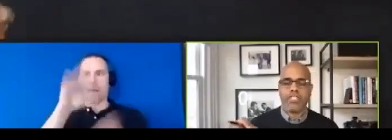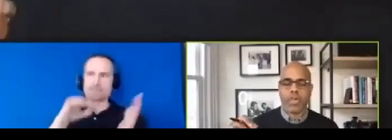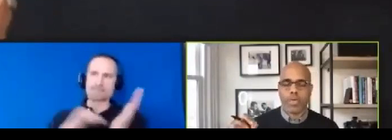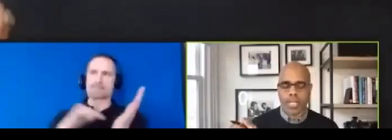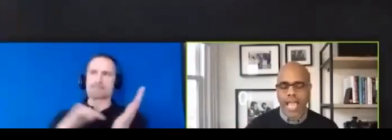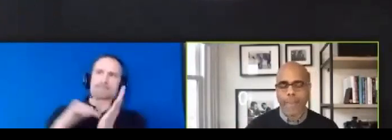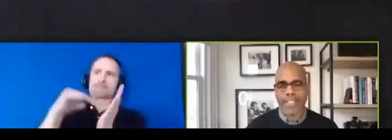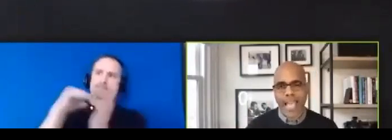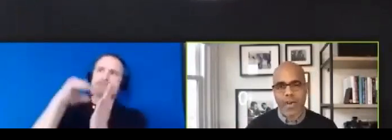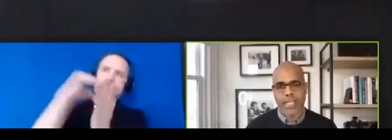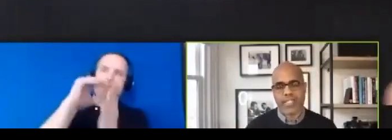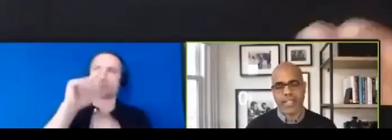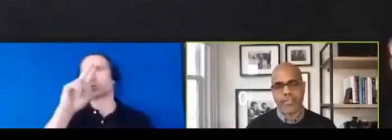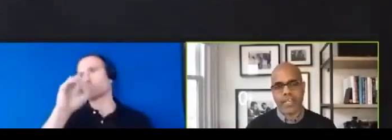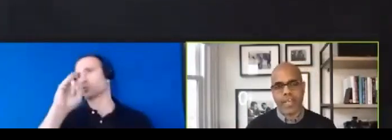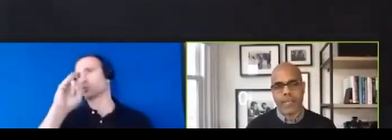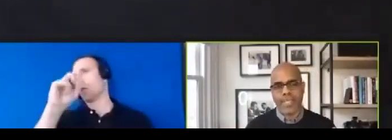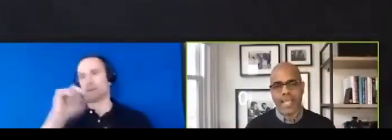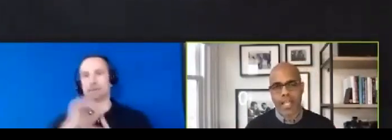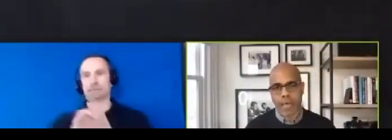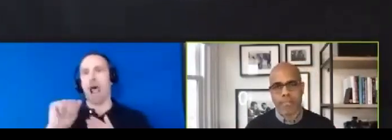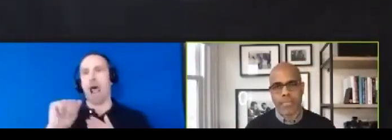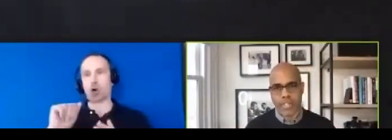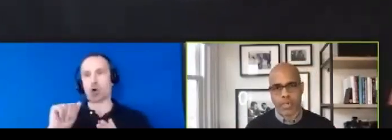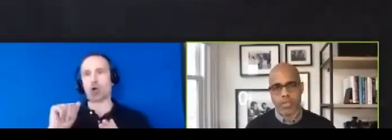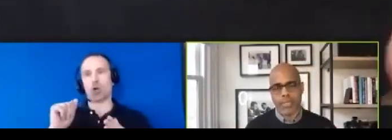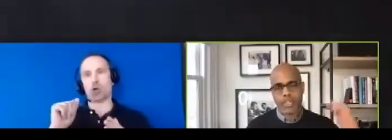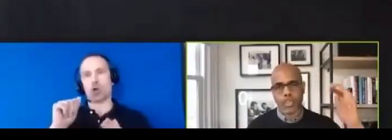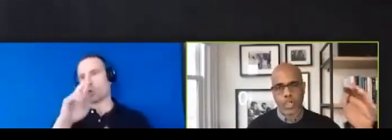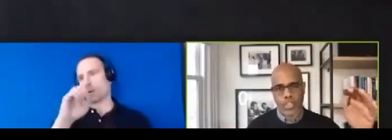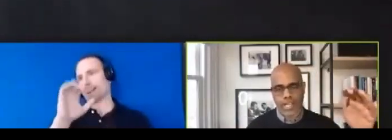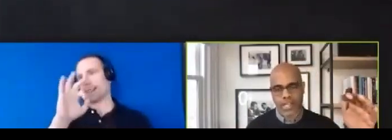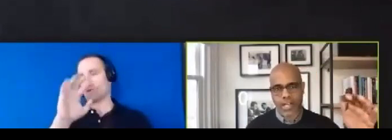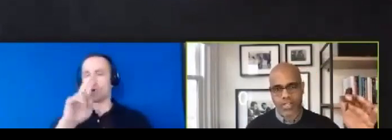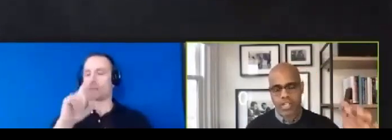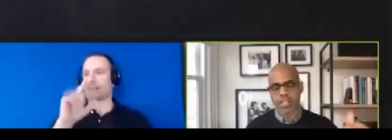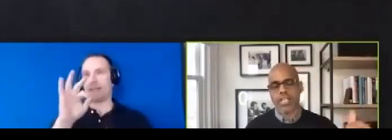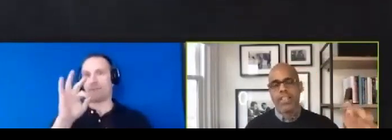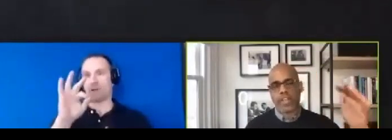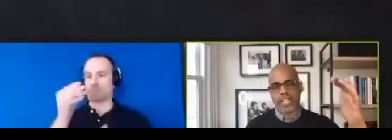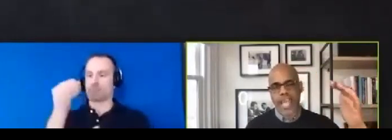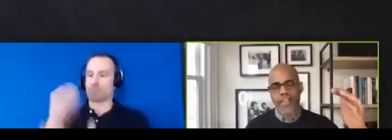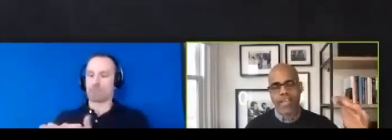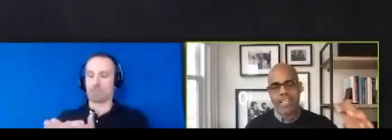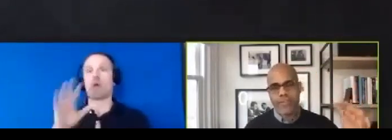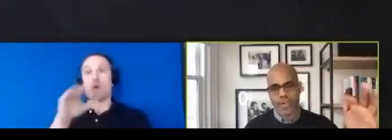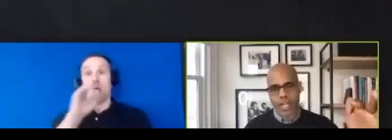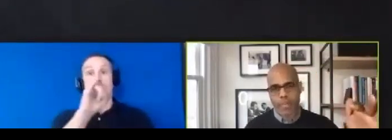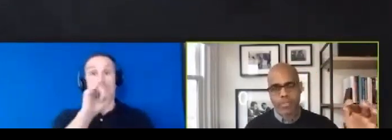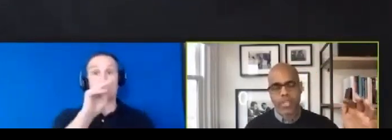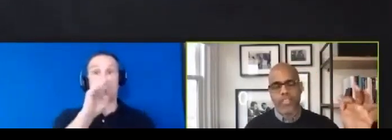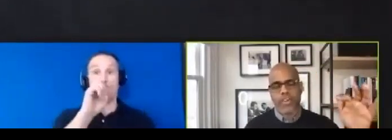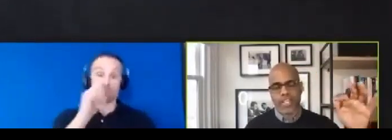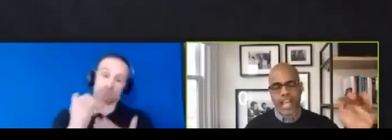para que sean ahí esté calculadas ciudades otra pieza es que hubo en el